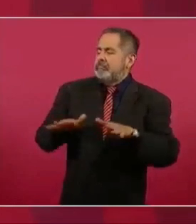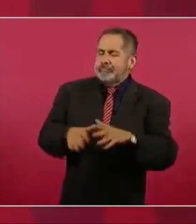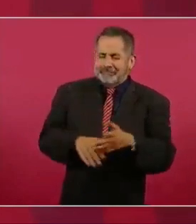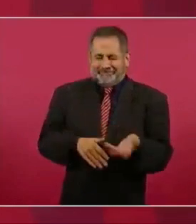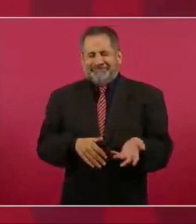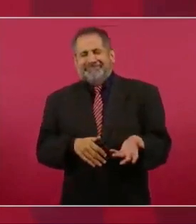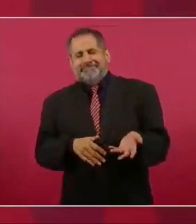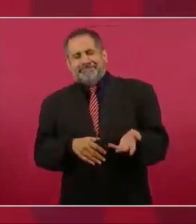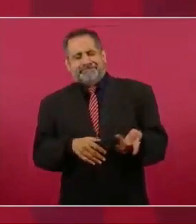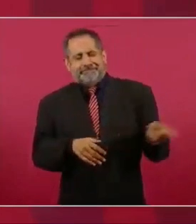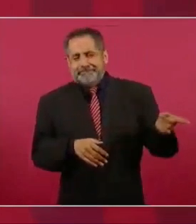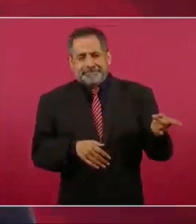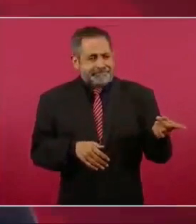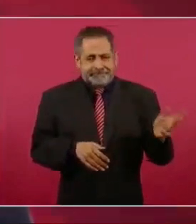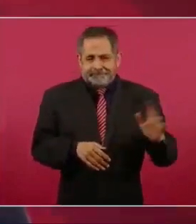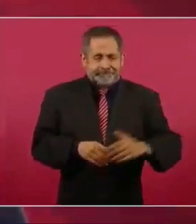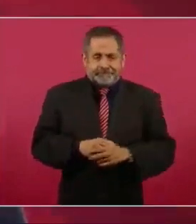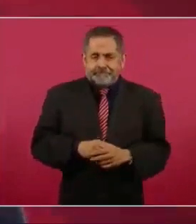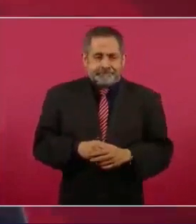Pero es